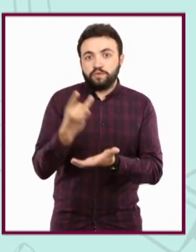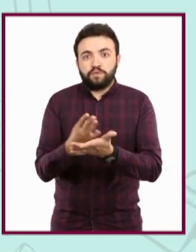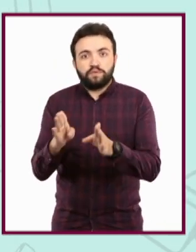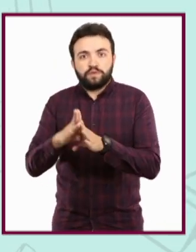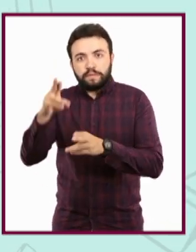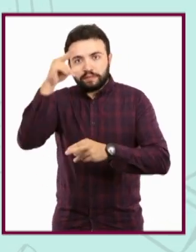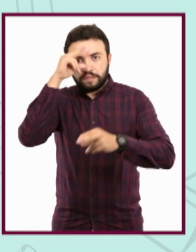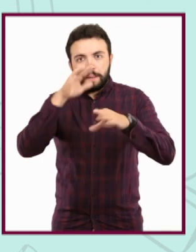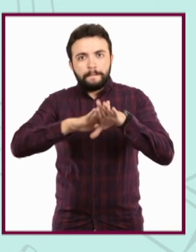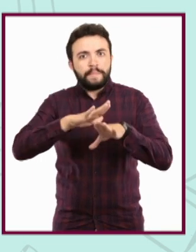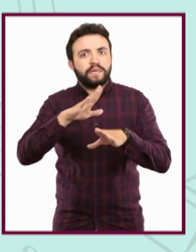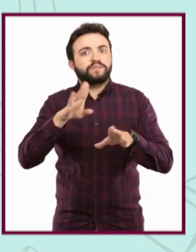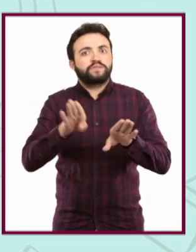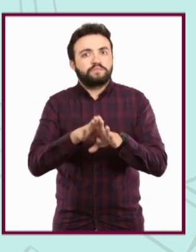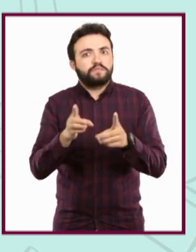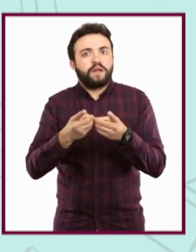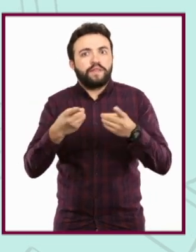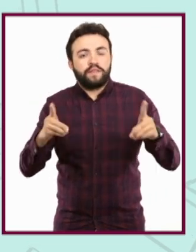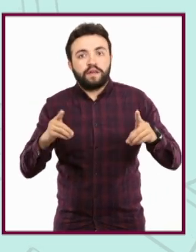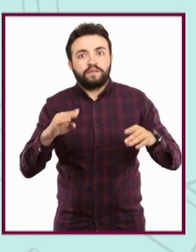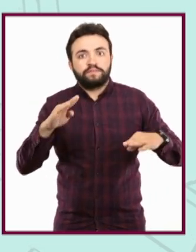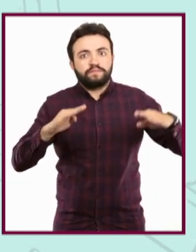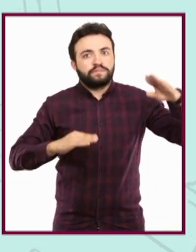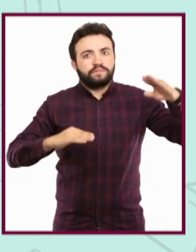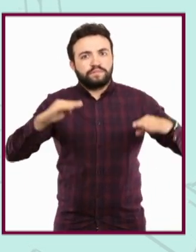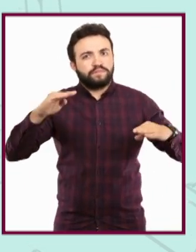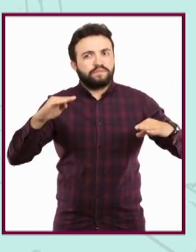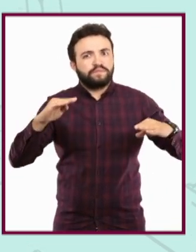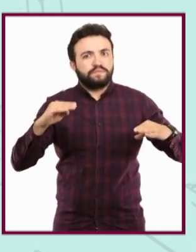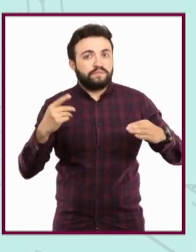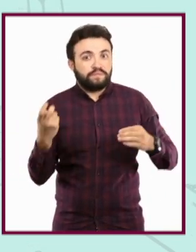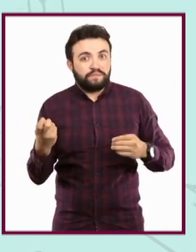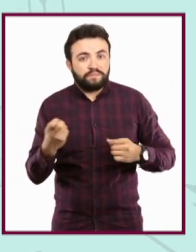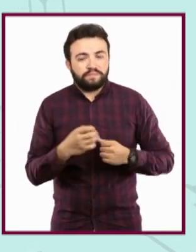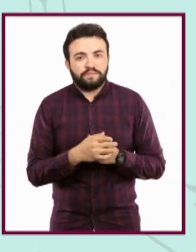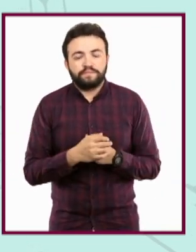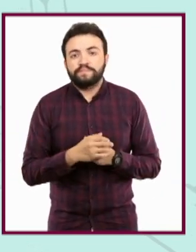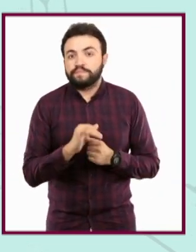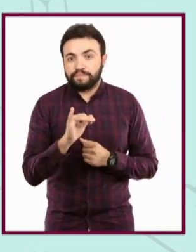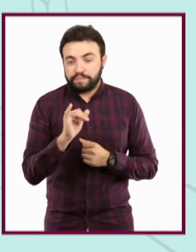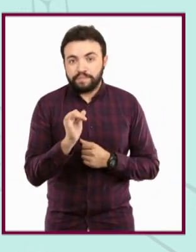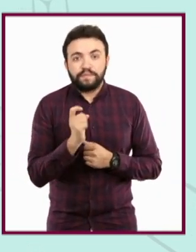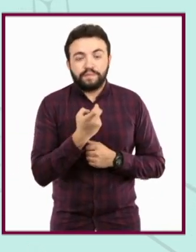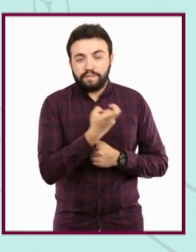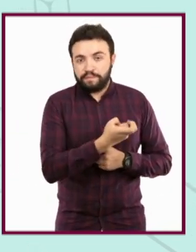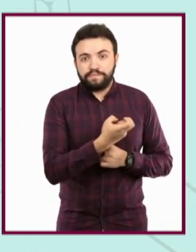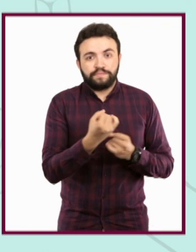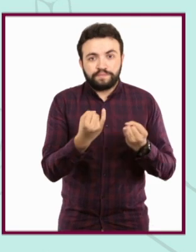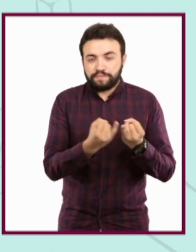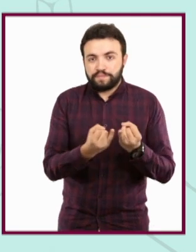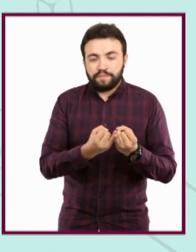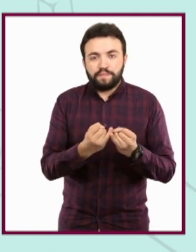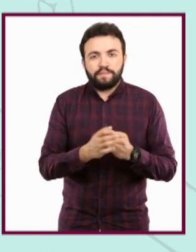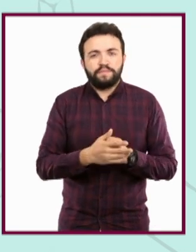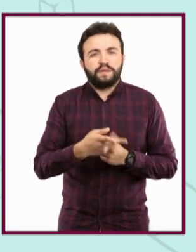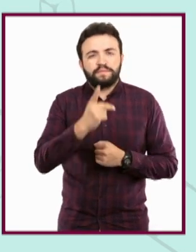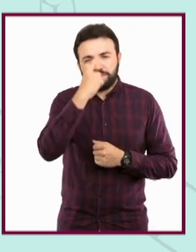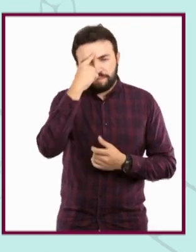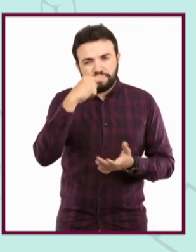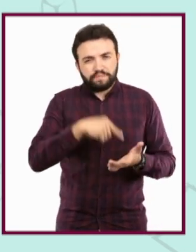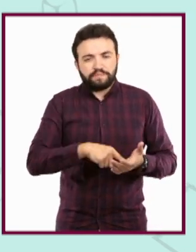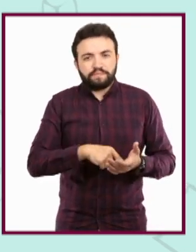inteligencias más desarrolladas que las otras. ¿No es así? Es correcto, mi querido Dari. Pero, ¿qué